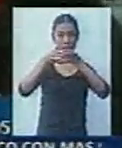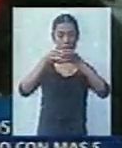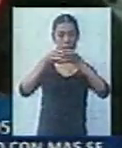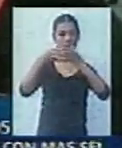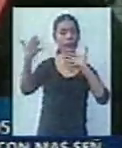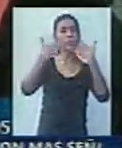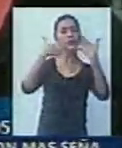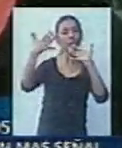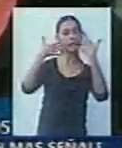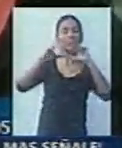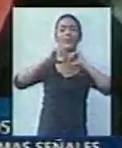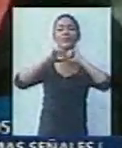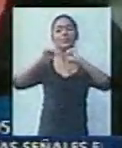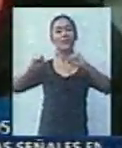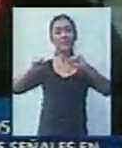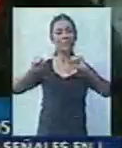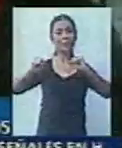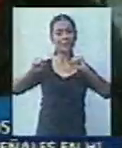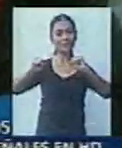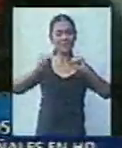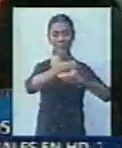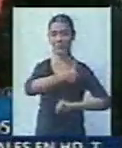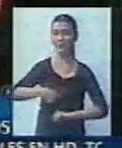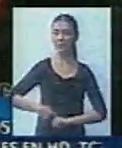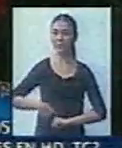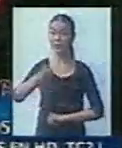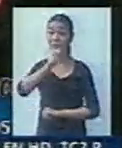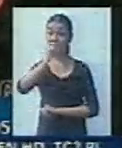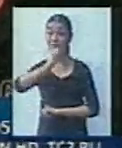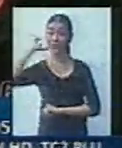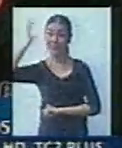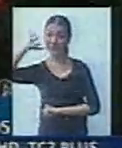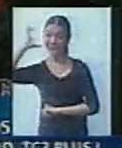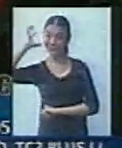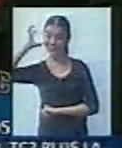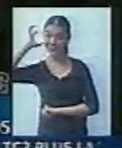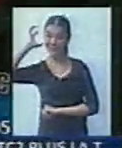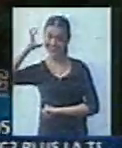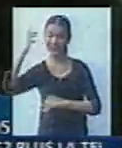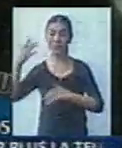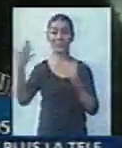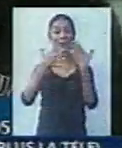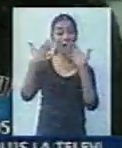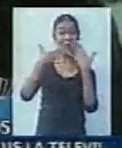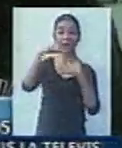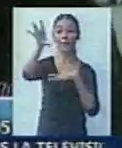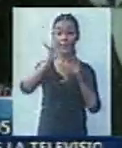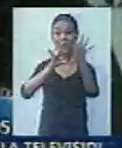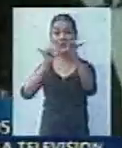secretario de gobierno y también con don gareca para bueno para hacer la invitación